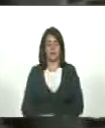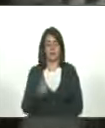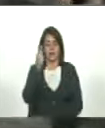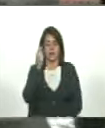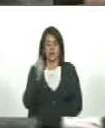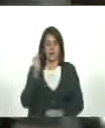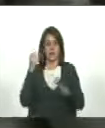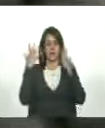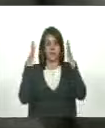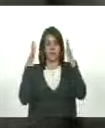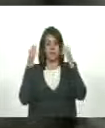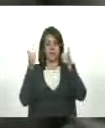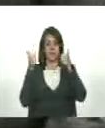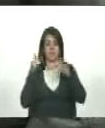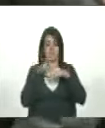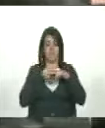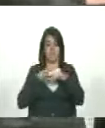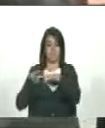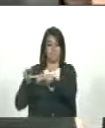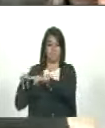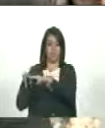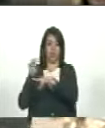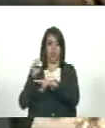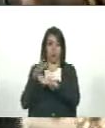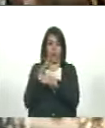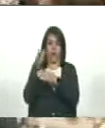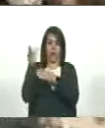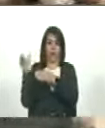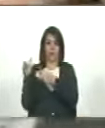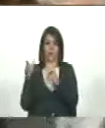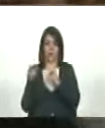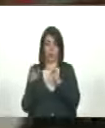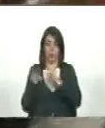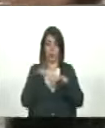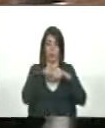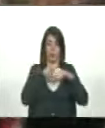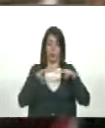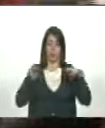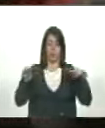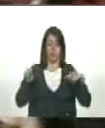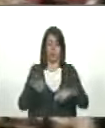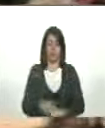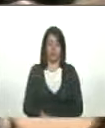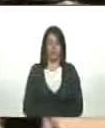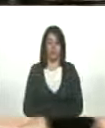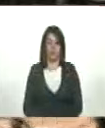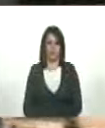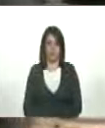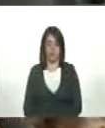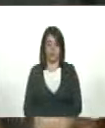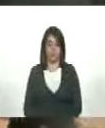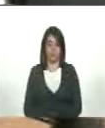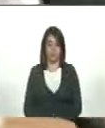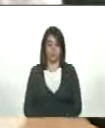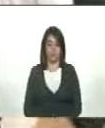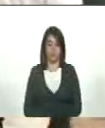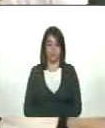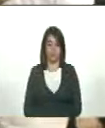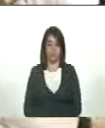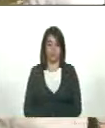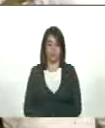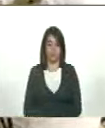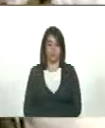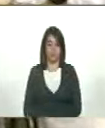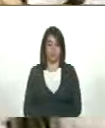Diputado, la barra que trajo la puede sentar adelante si quiere o lo va a dejar allá atrás.